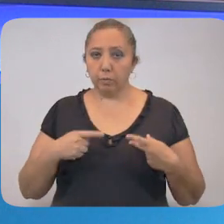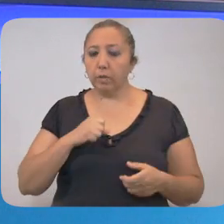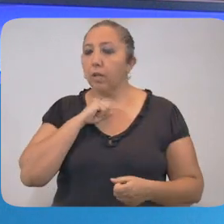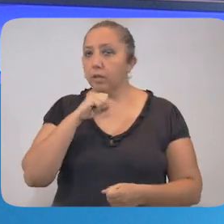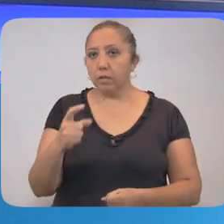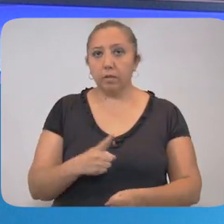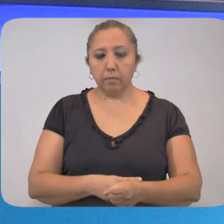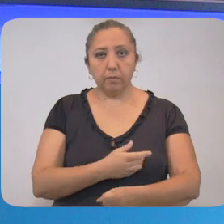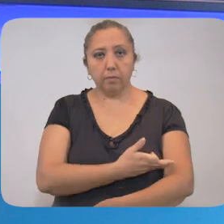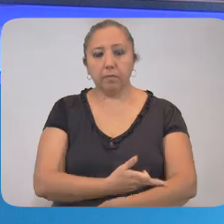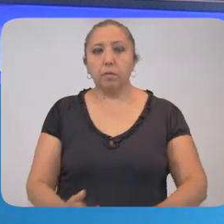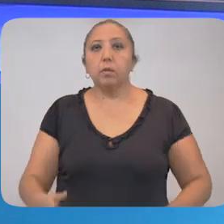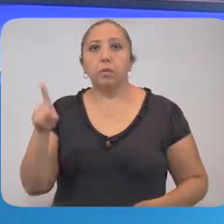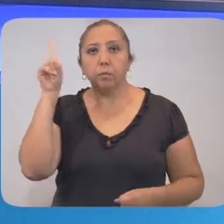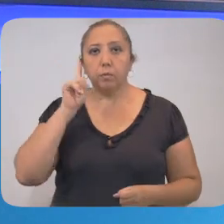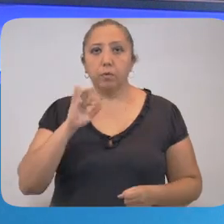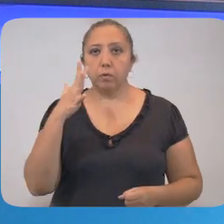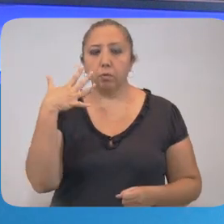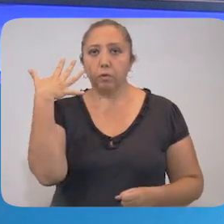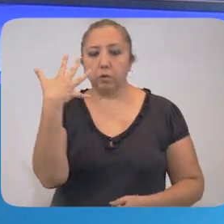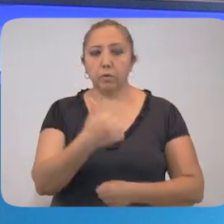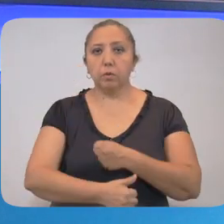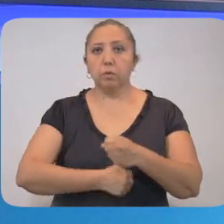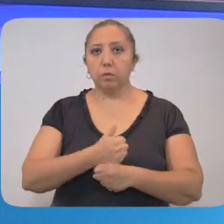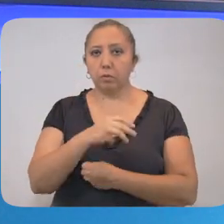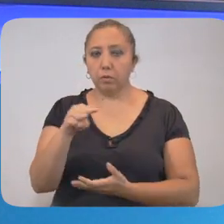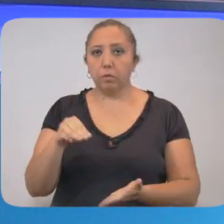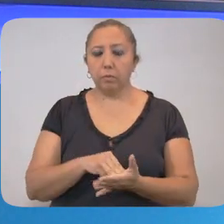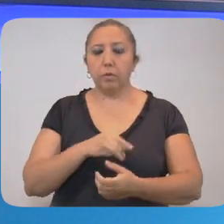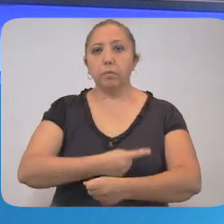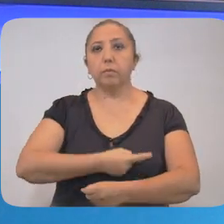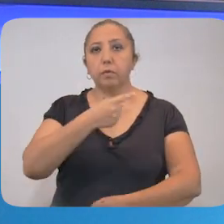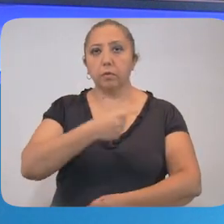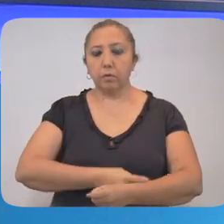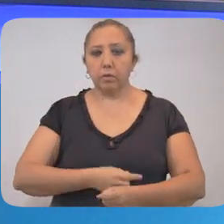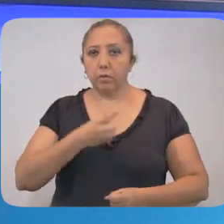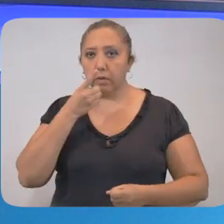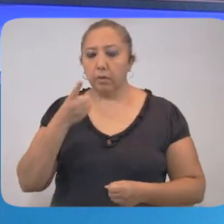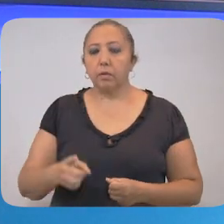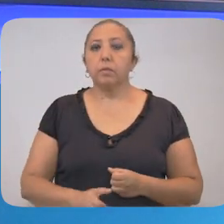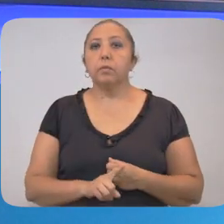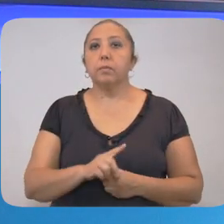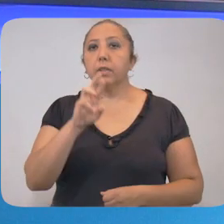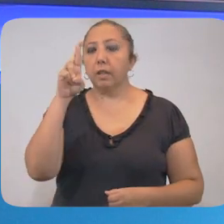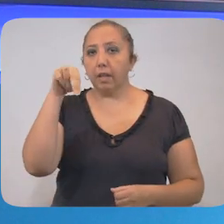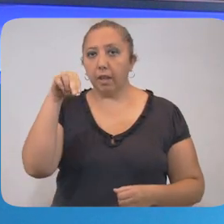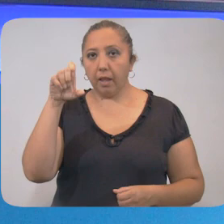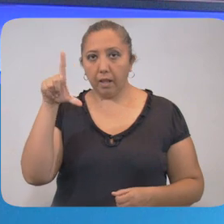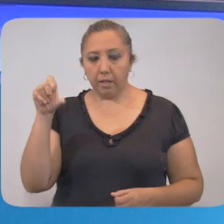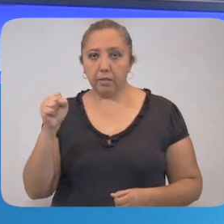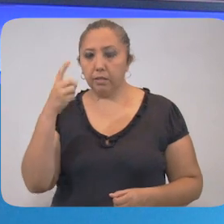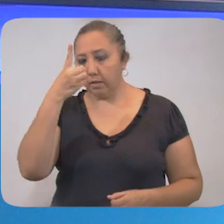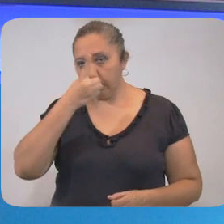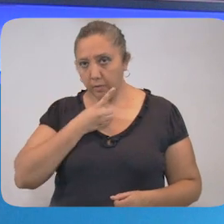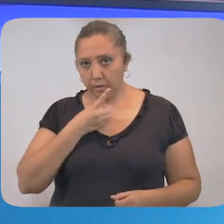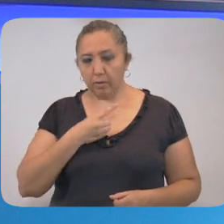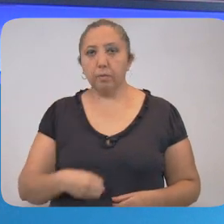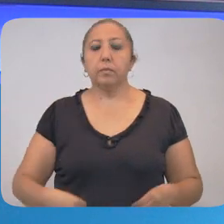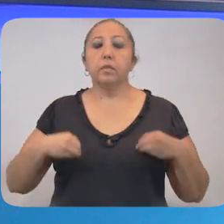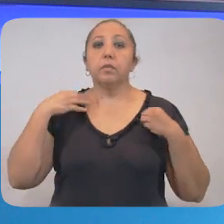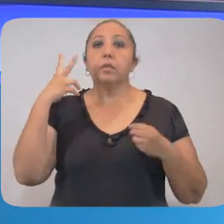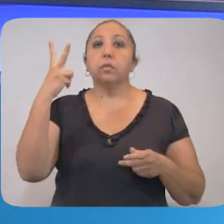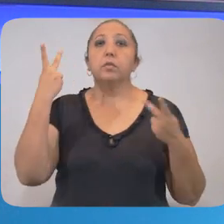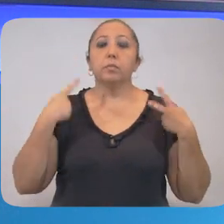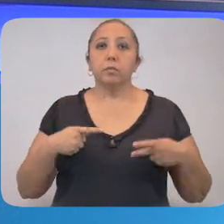sin síntomas. Mujer de 55 años de Mérida, con hipertensión e insuficiencia renal crónica y diabetes. Convivía con